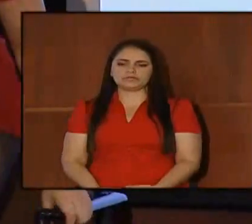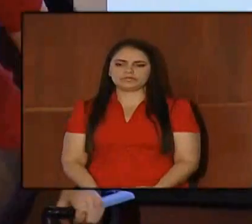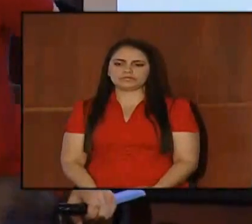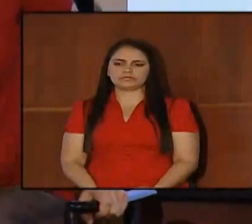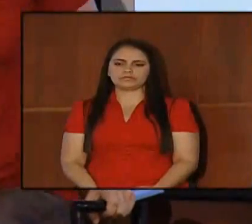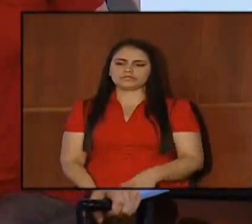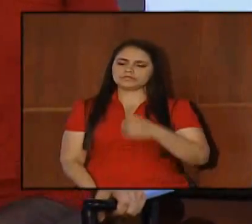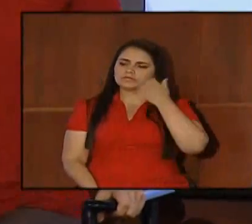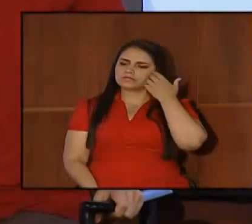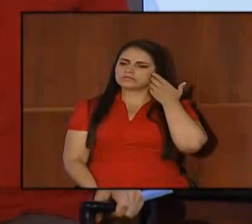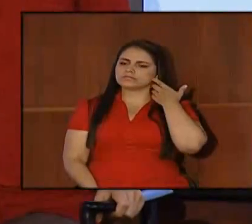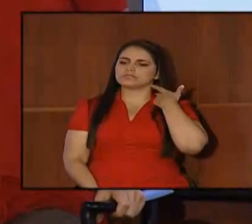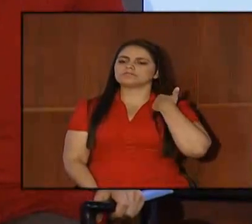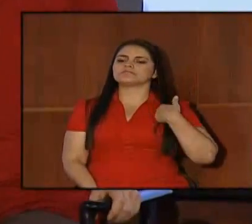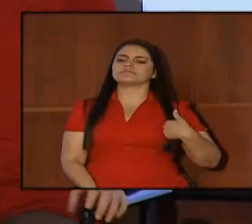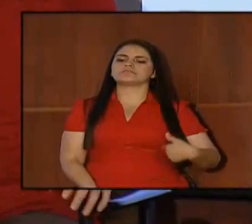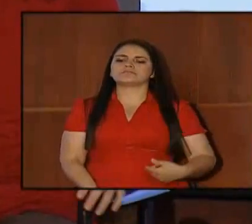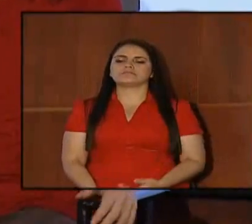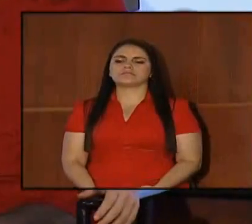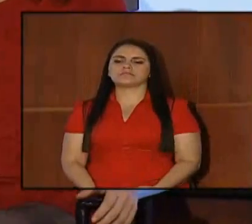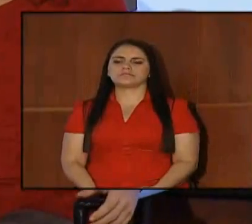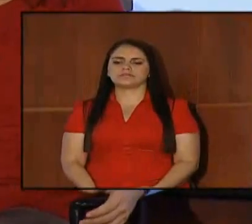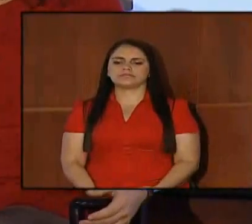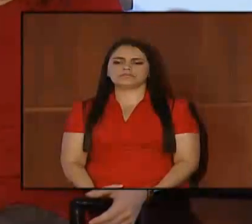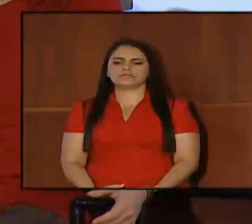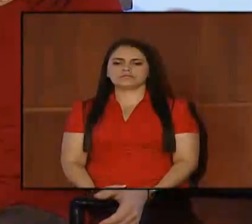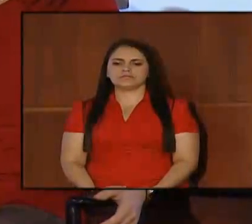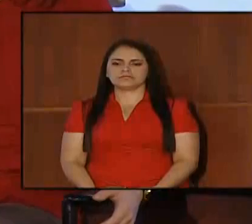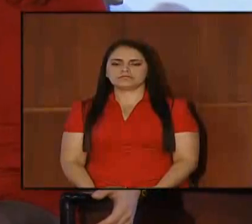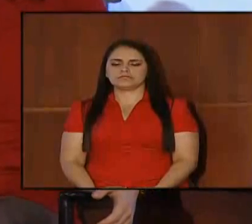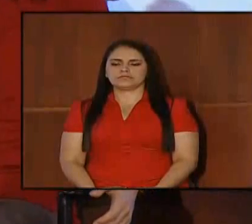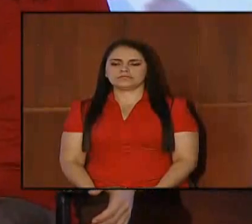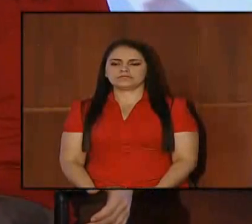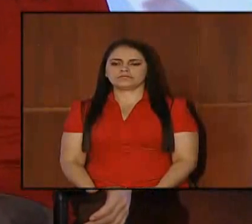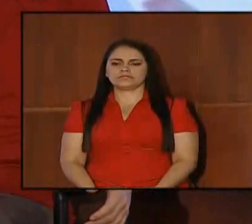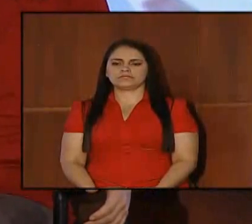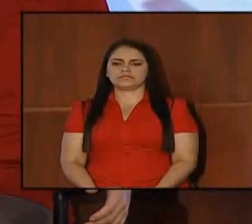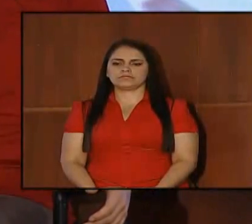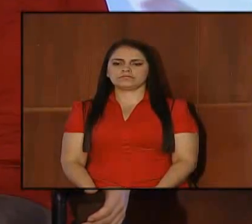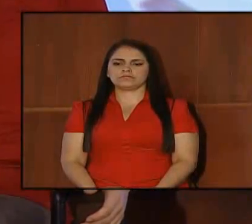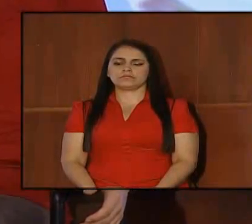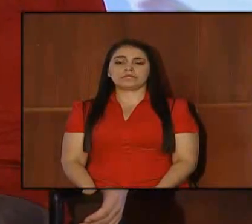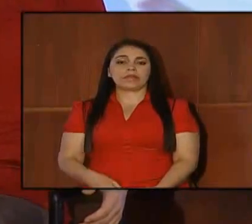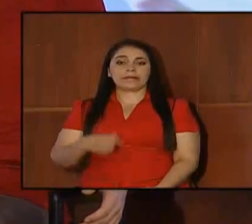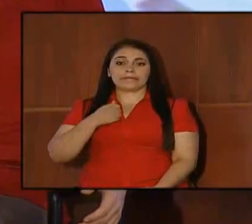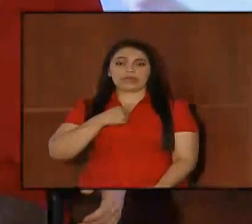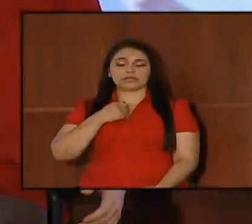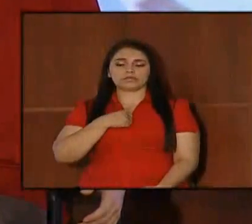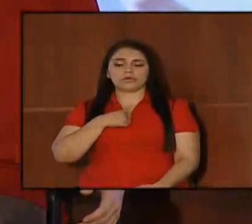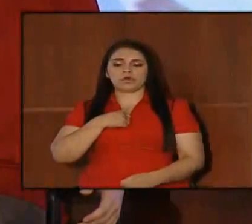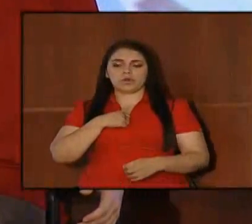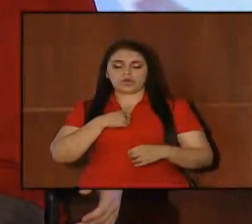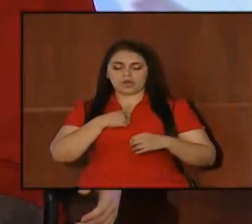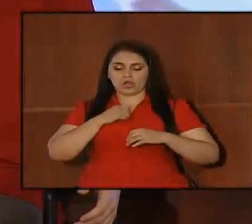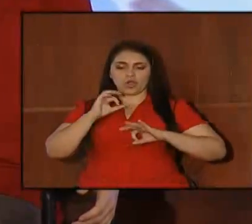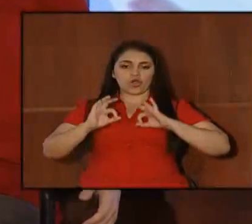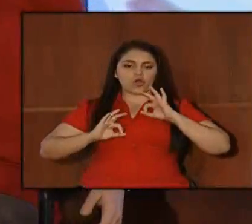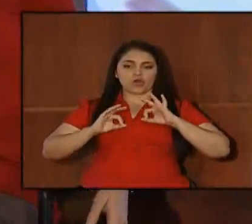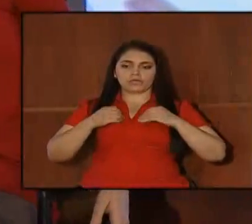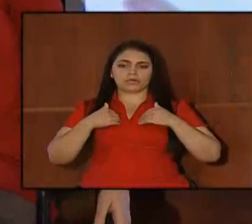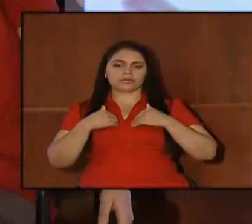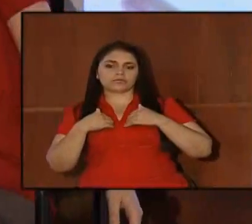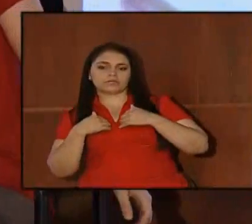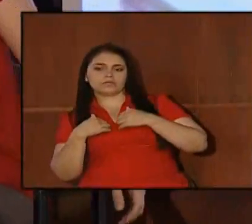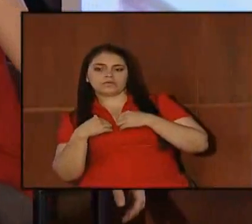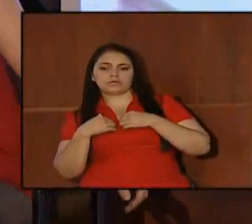Entonces, para poder sentar a un paciente en silla, tiene que tener control de tronco, porque si es un paciente que se está ladeando